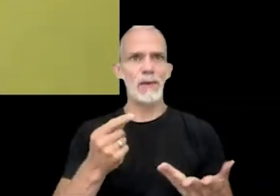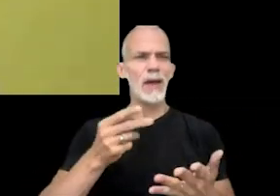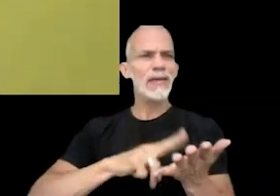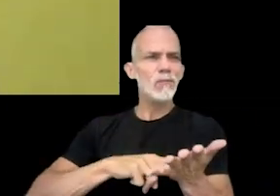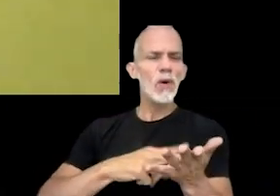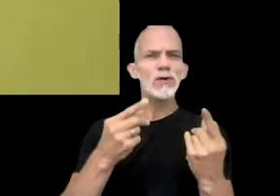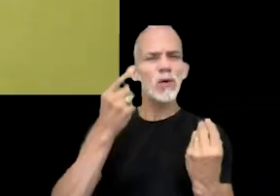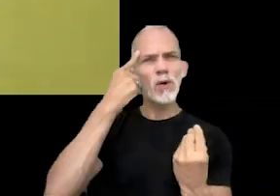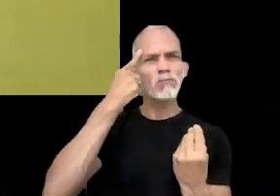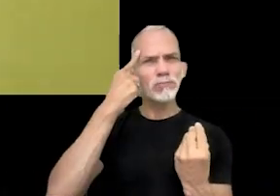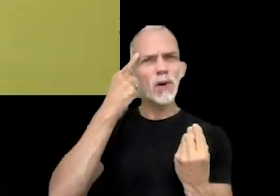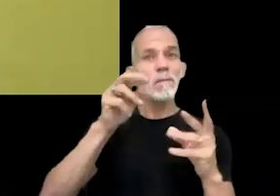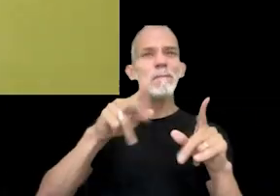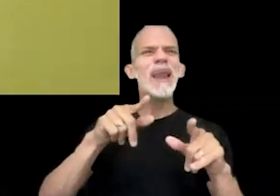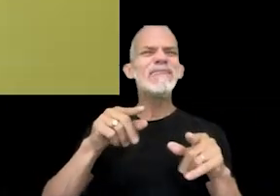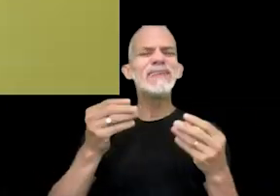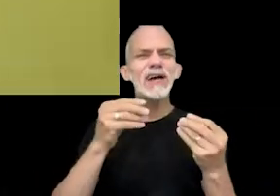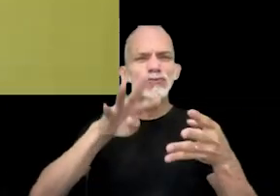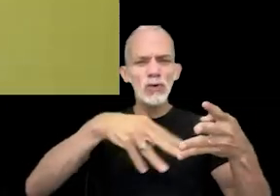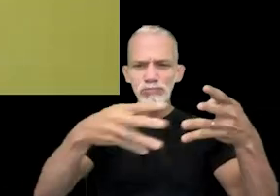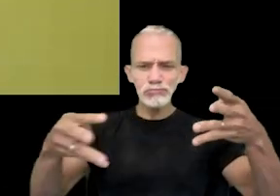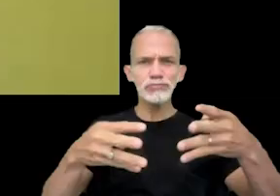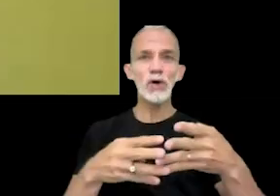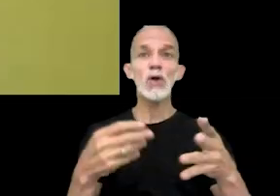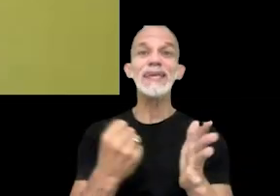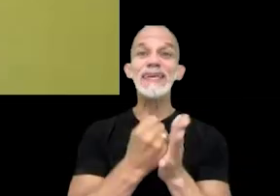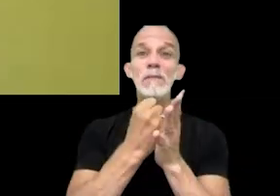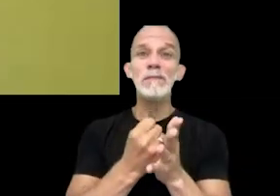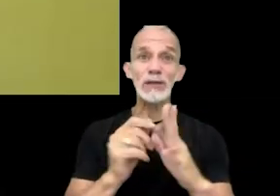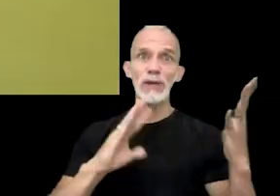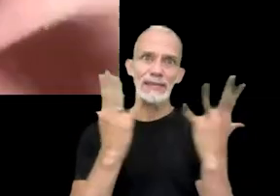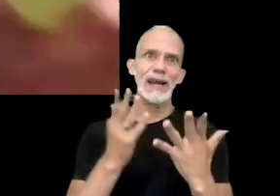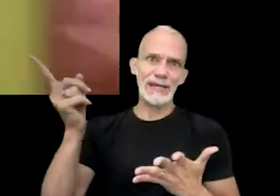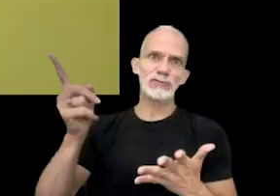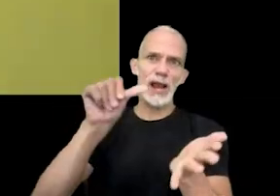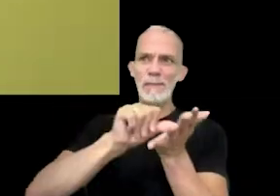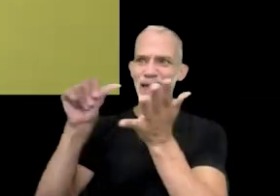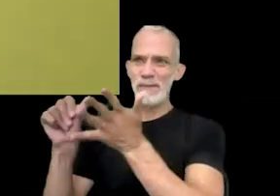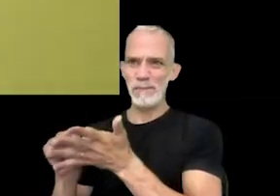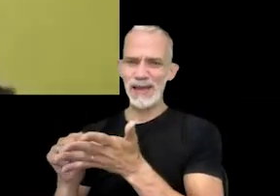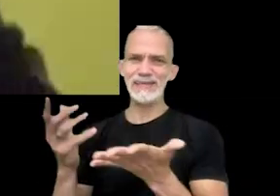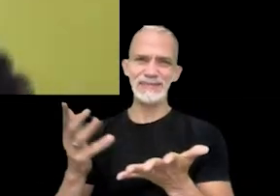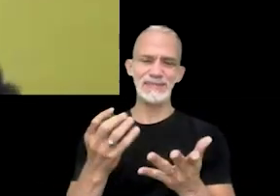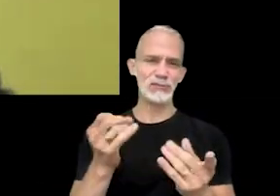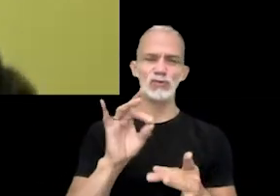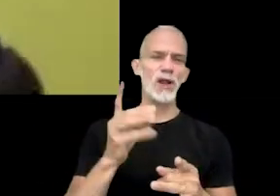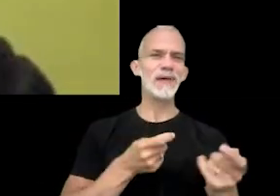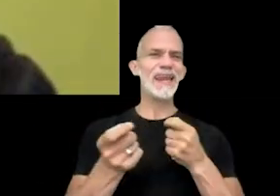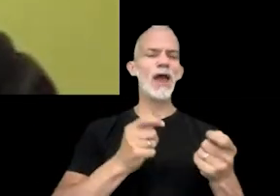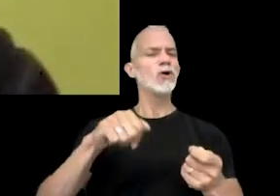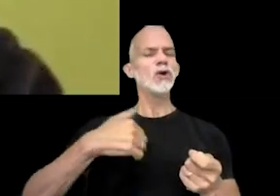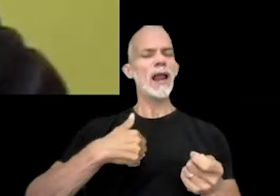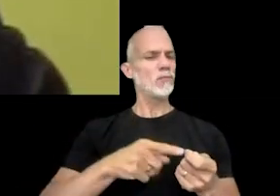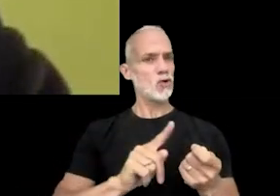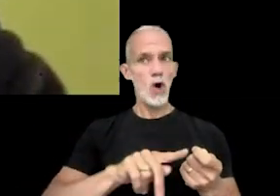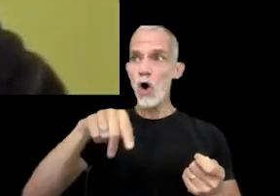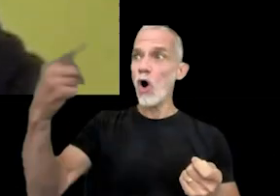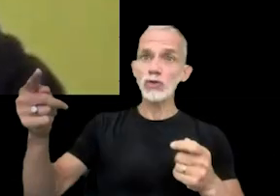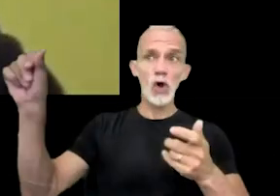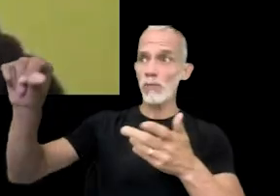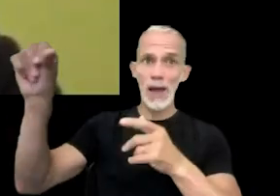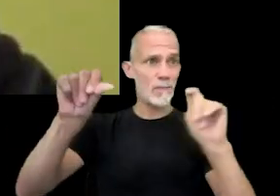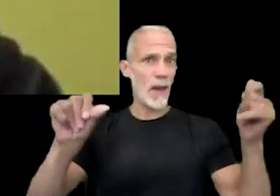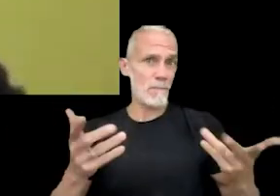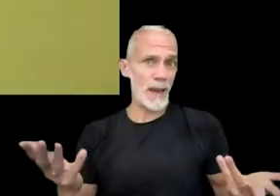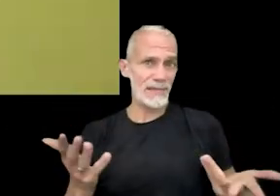concretamente me quiero referir a planificación fiscal con impacto internacional, a la internacionalización de los negocios. Porque claro, la